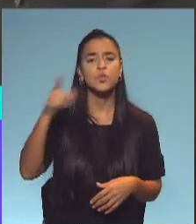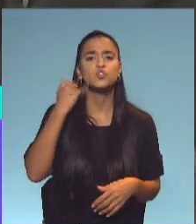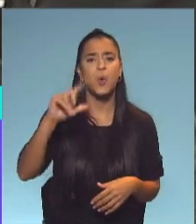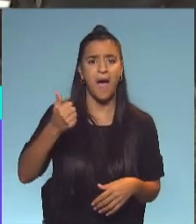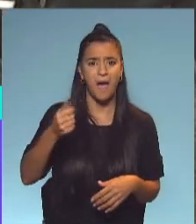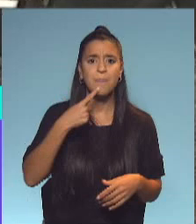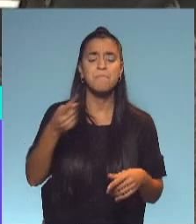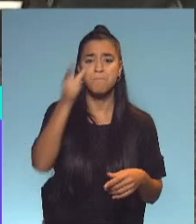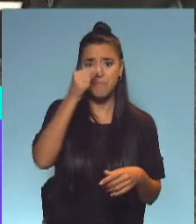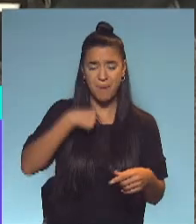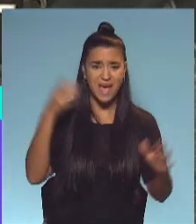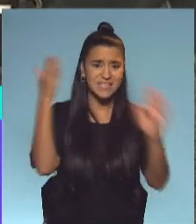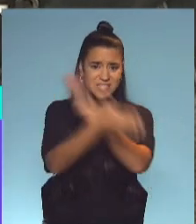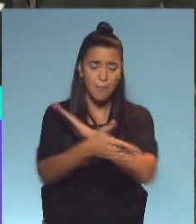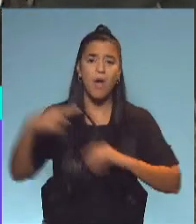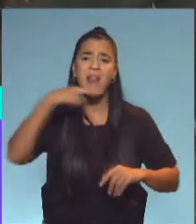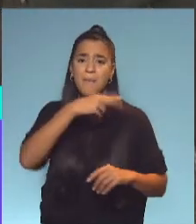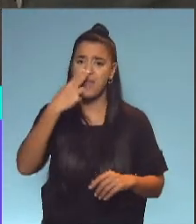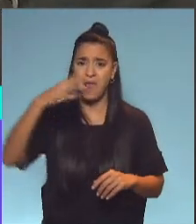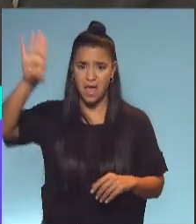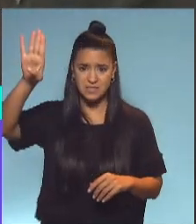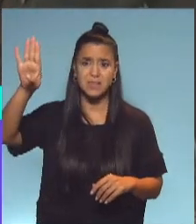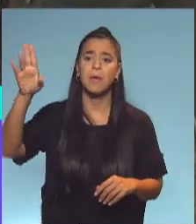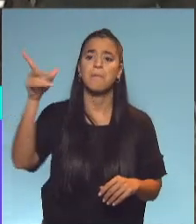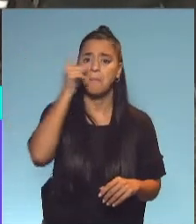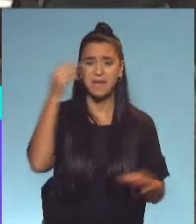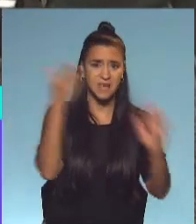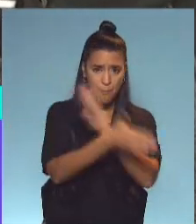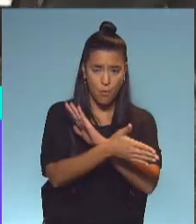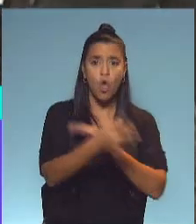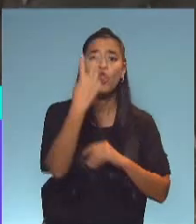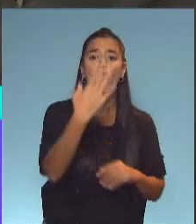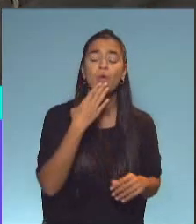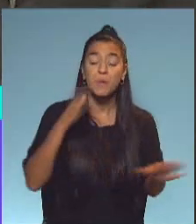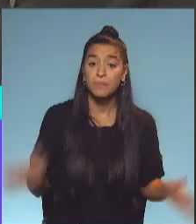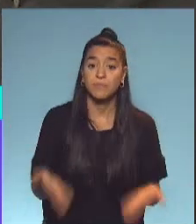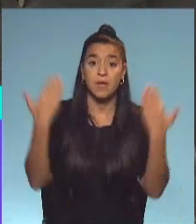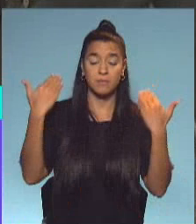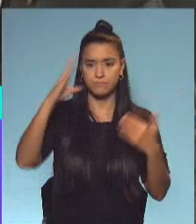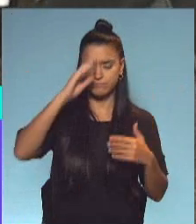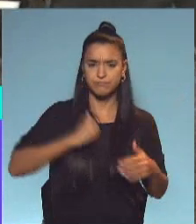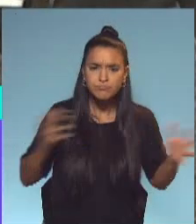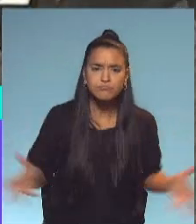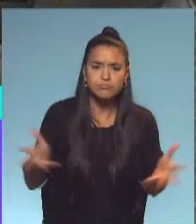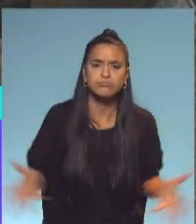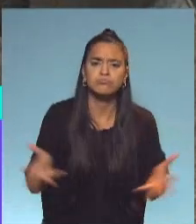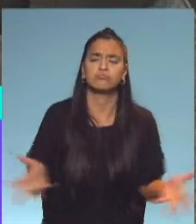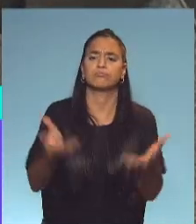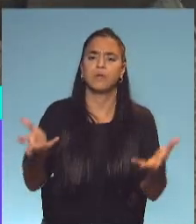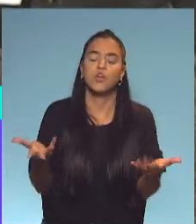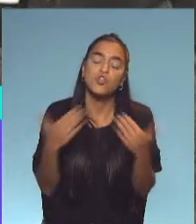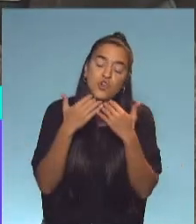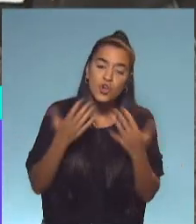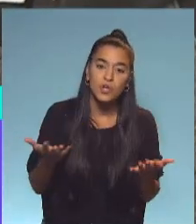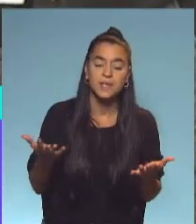Mi papá escapó de la Alemania nazi y cuando el 2 de abril nos despertaron en el regimiento para arengarnos, para, no